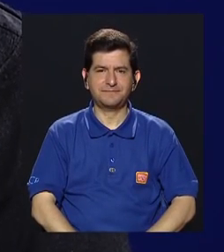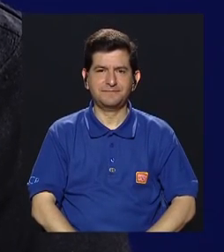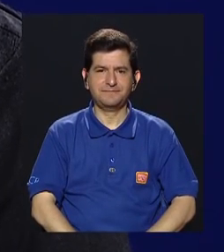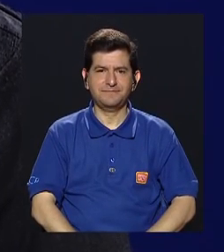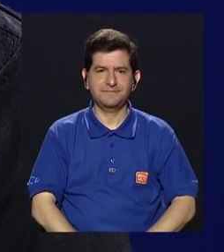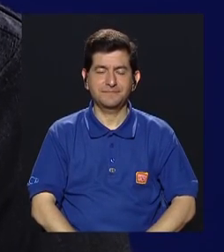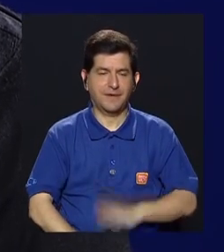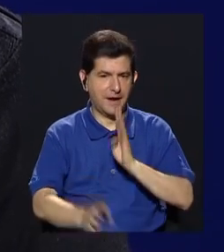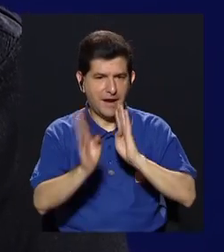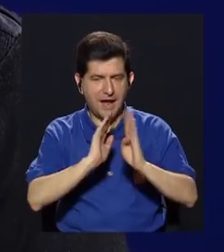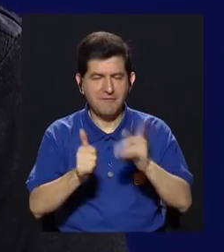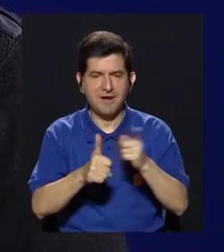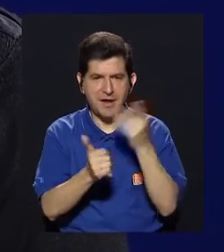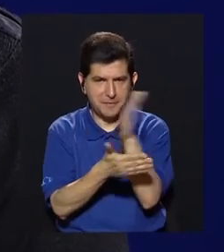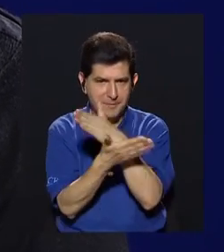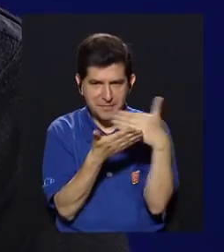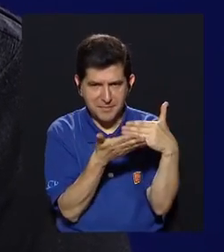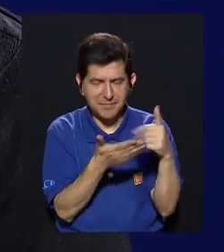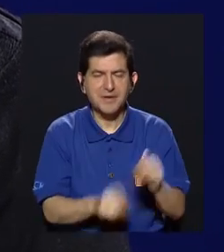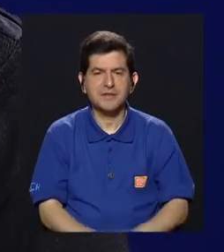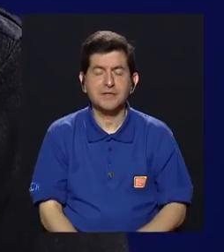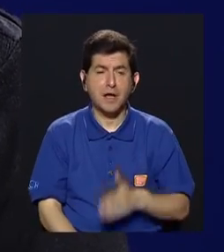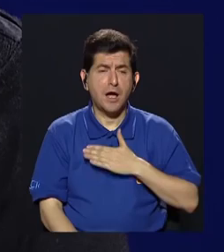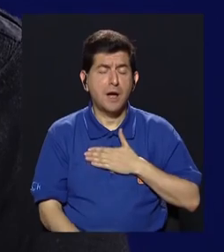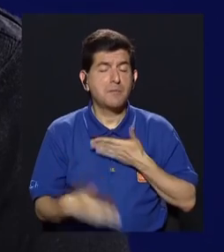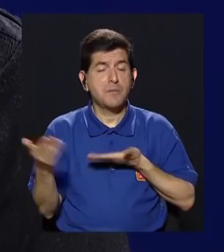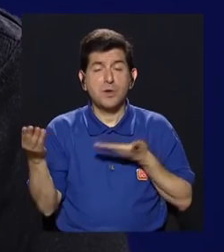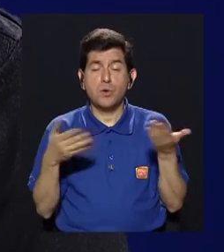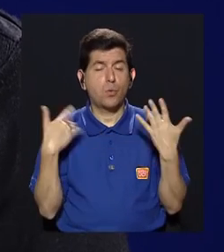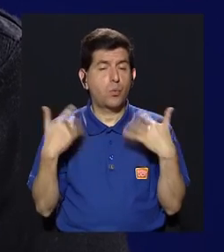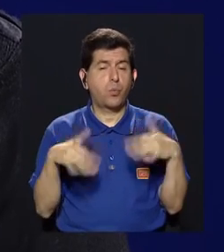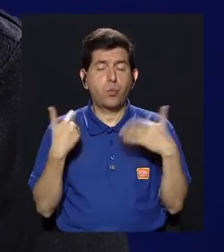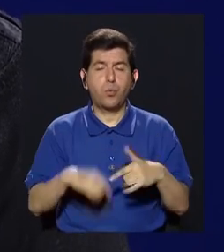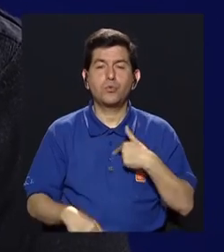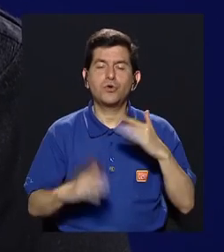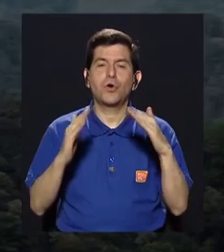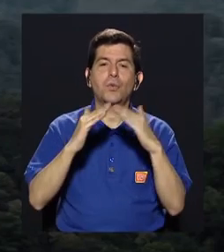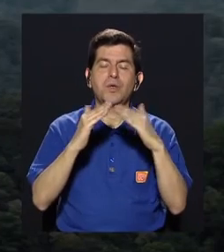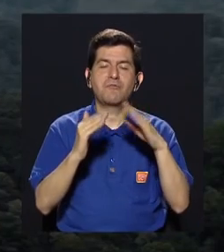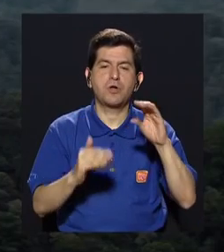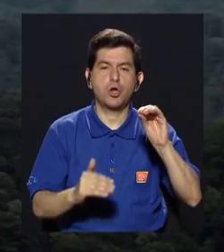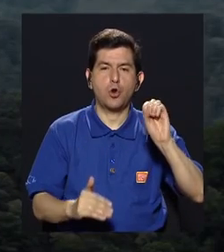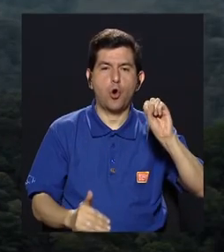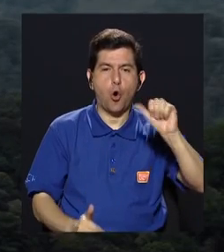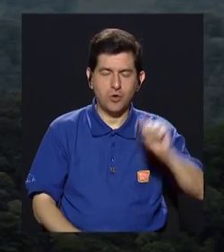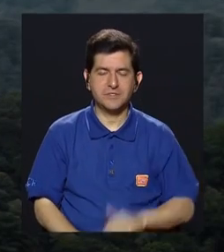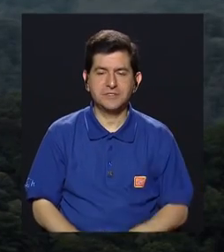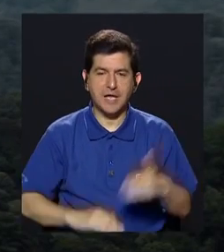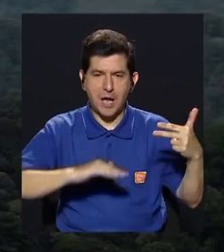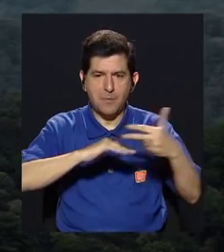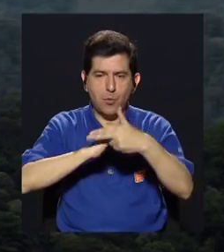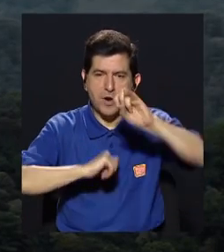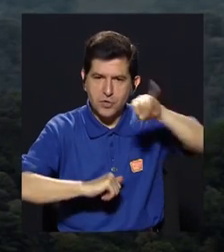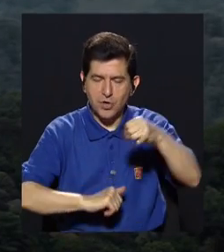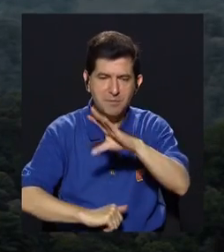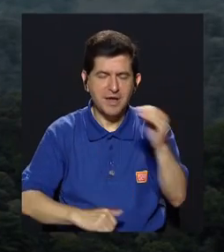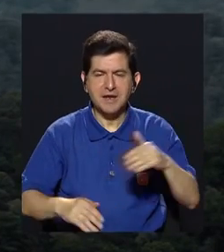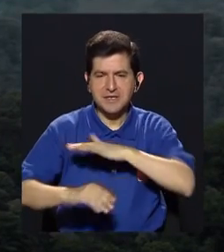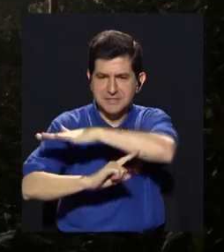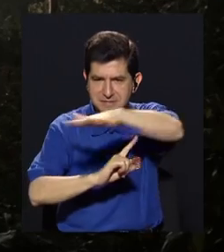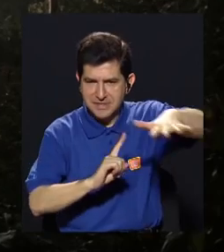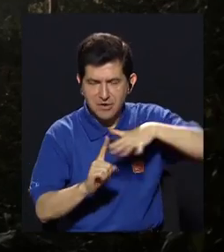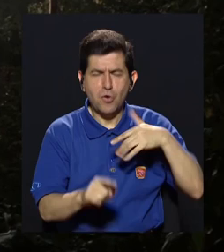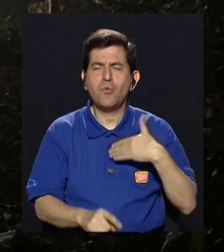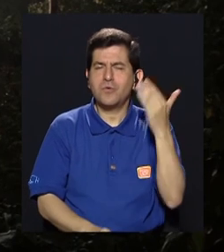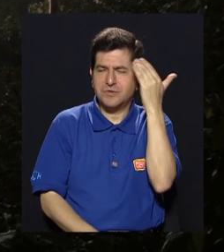como lo conversamos en el primer bloque ronald me sirvió muchísimo haber vivido hemos vivido en puerto jiménez en las cercanías porque uno empieza a